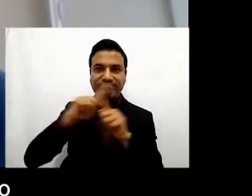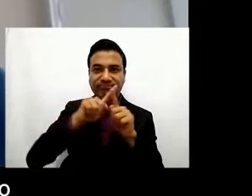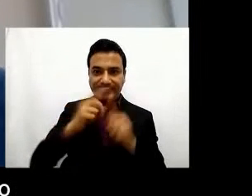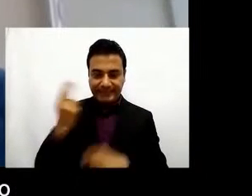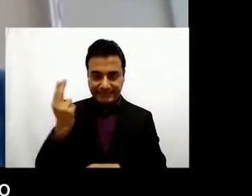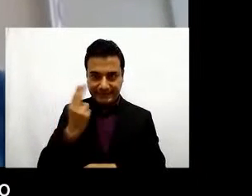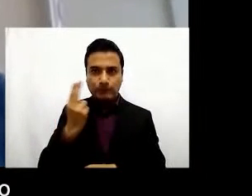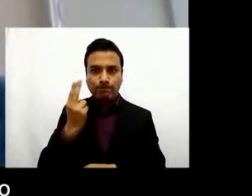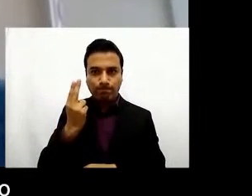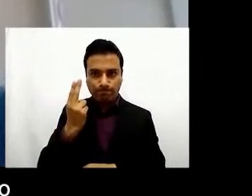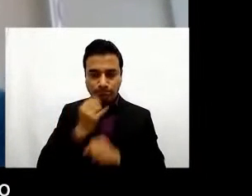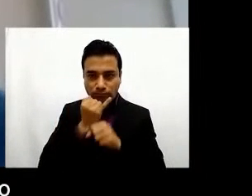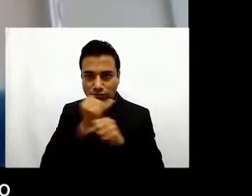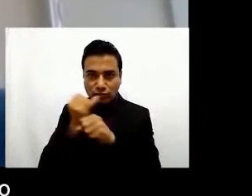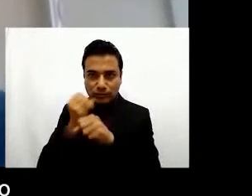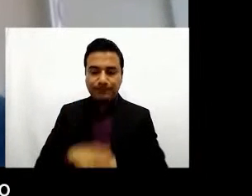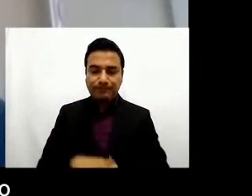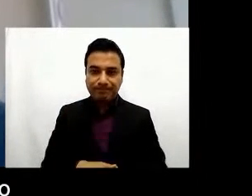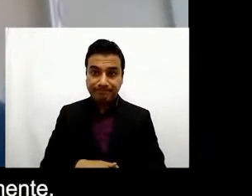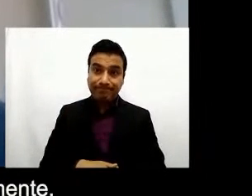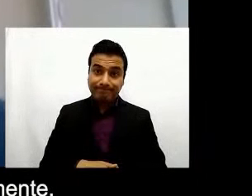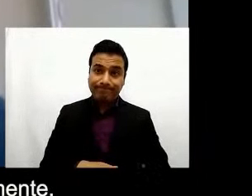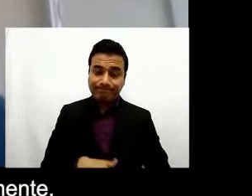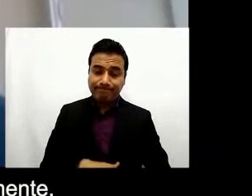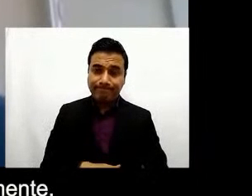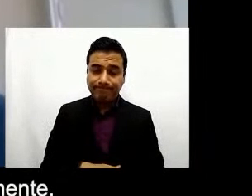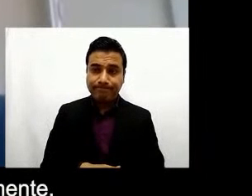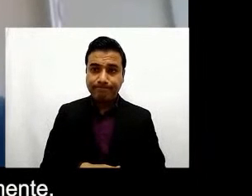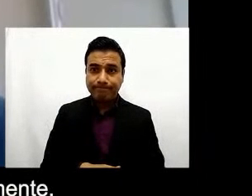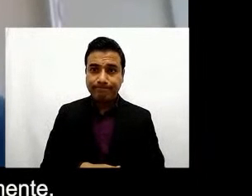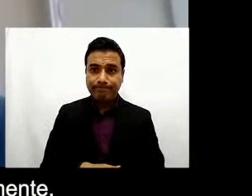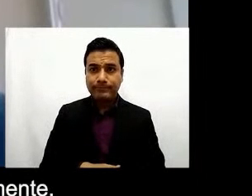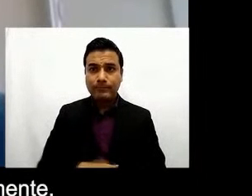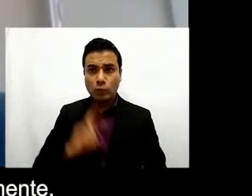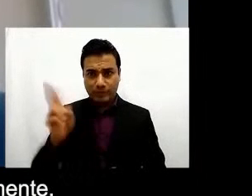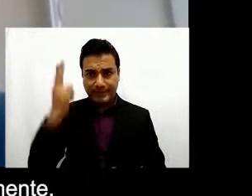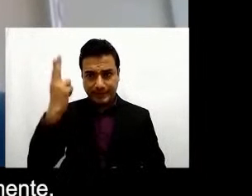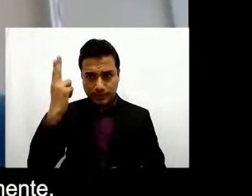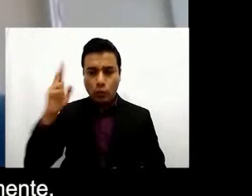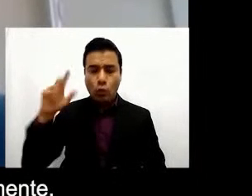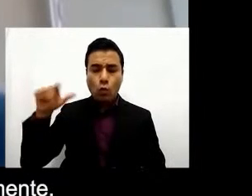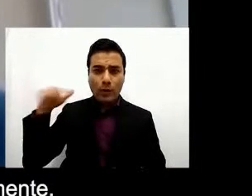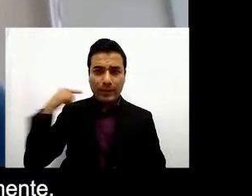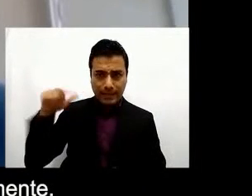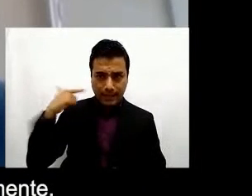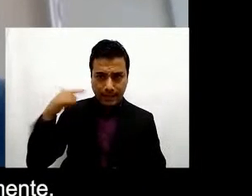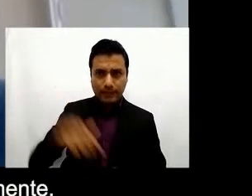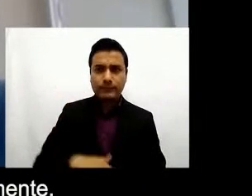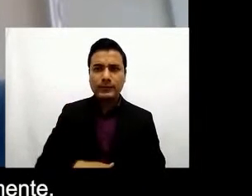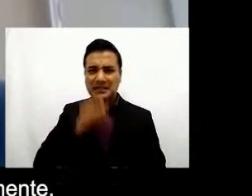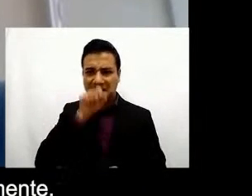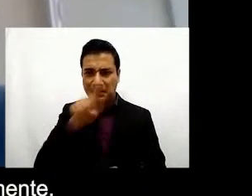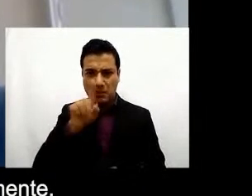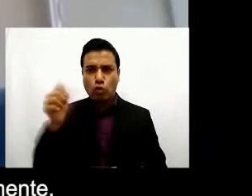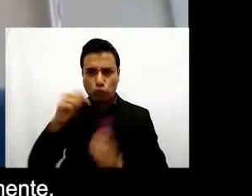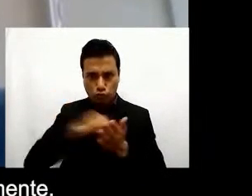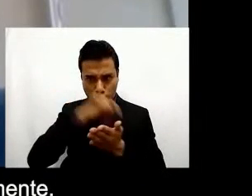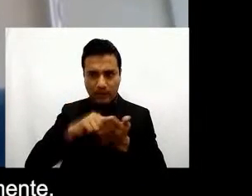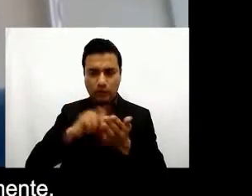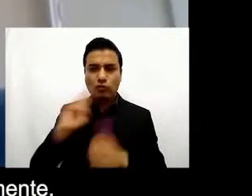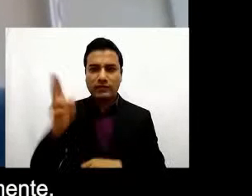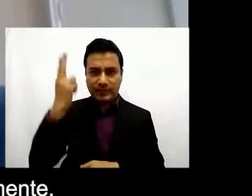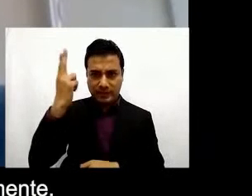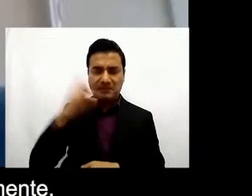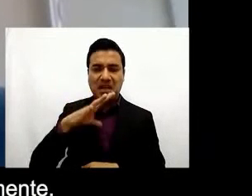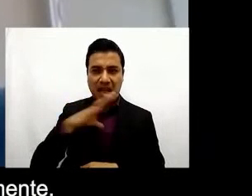en nuestro estado, ¿no? Los centros universitarios que no solo existen en Guadalajara, afortunadamente. Esto es,